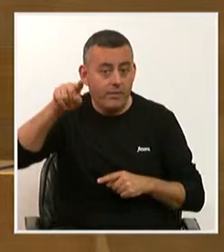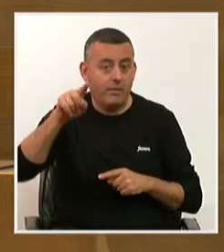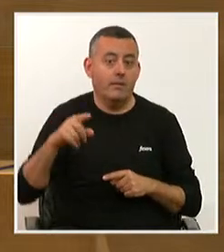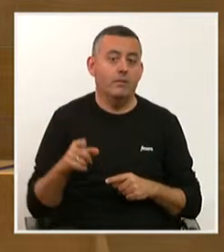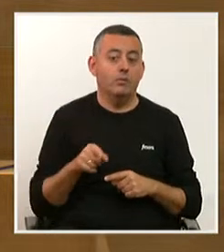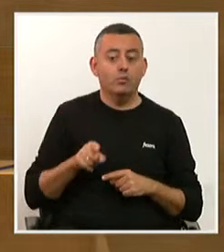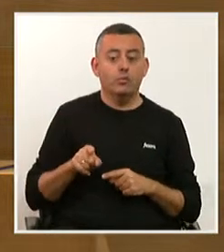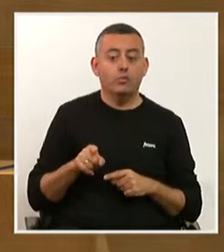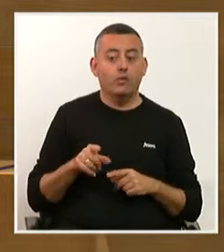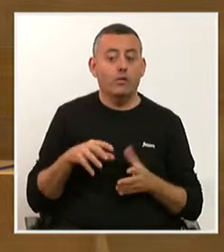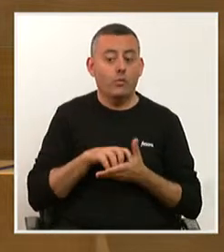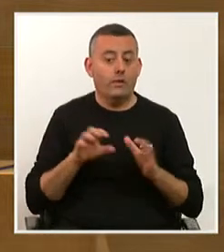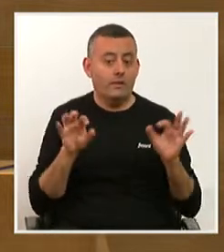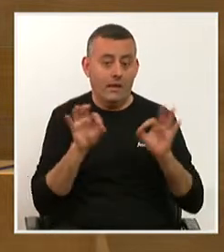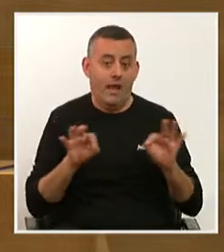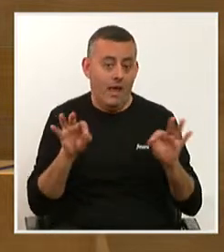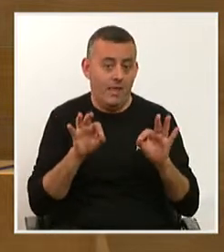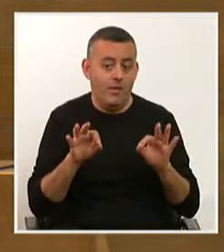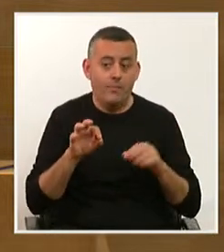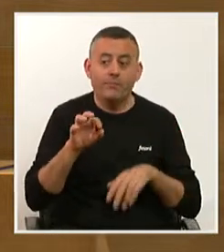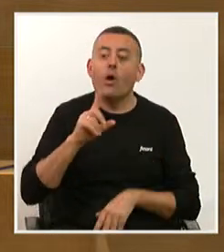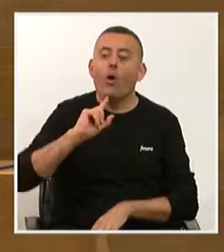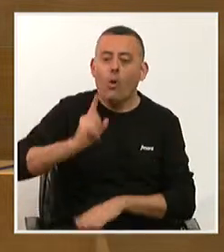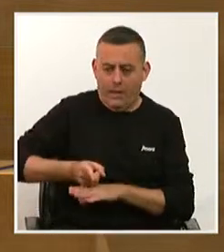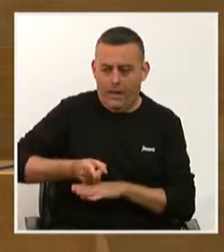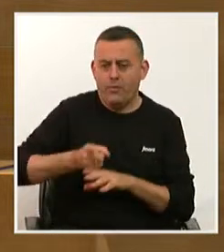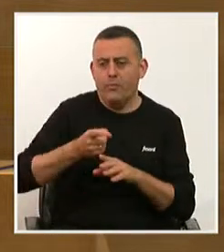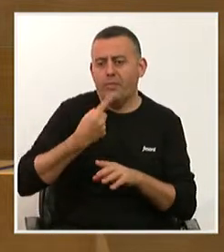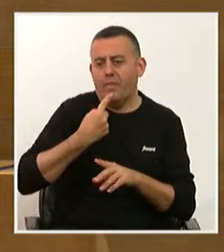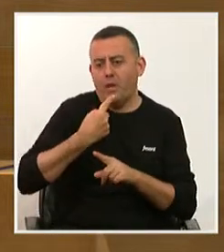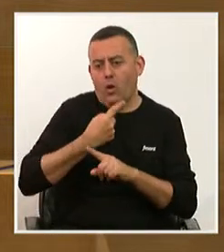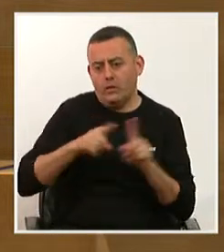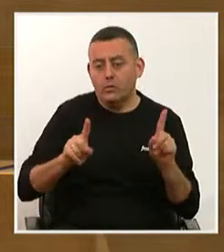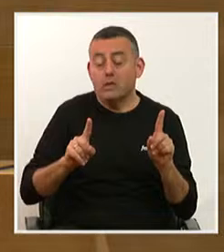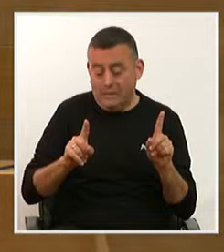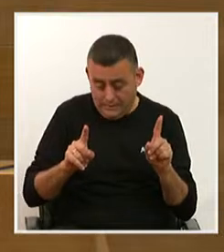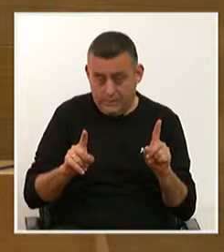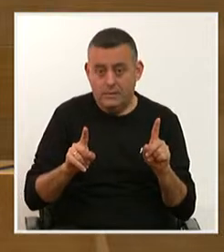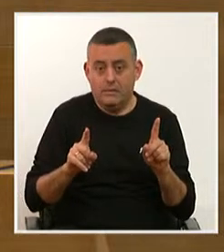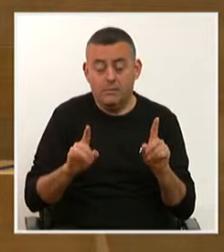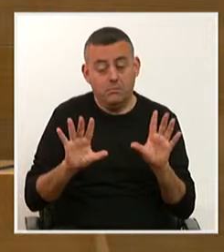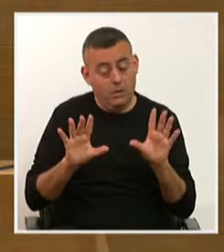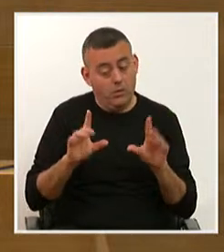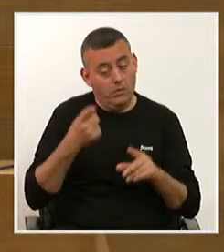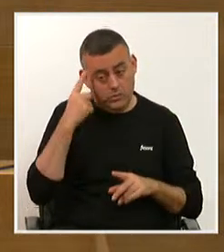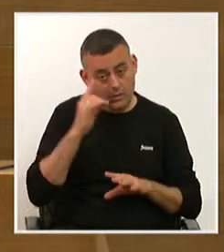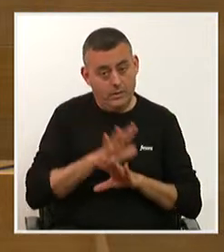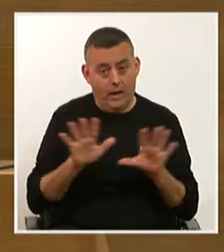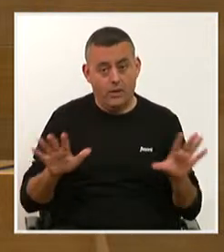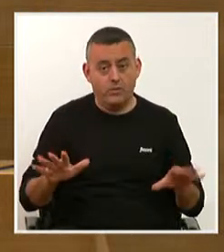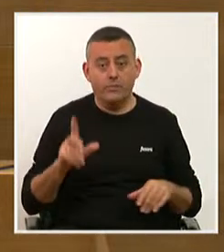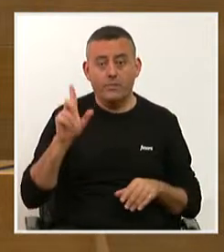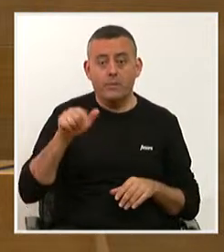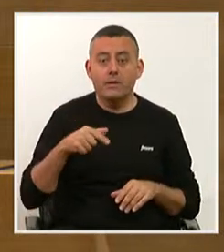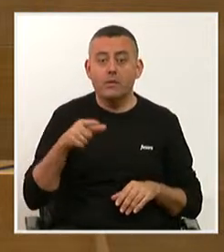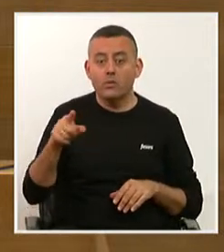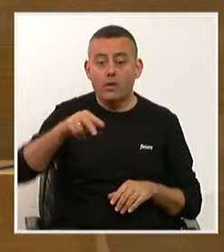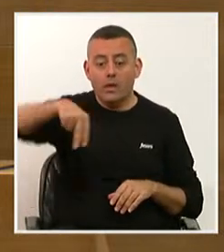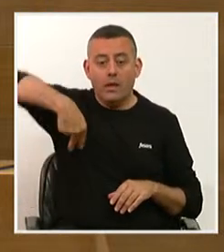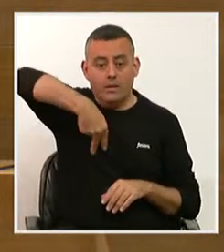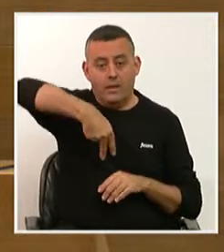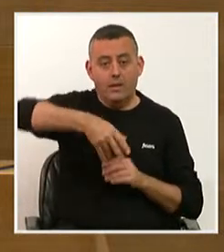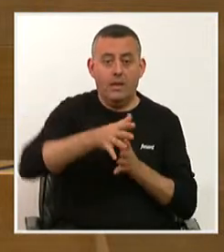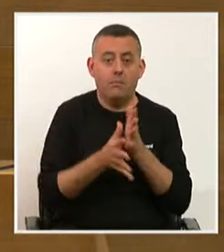aunque tenga la obligación de decir lo contrario no se habrá dado cuenta a nadie pero usted ha subido aquí a defender una enmienda sobre